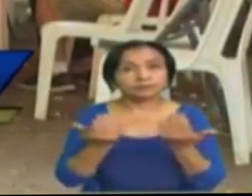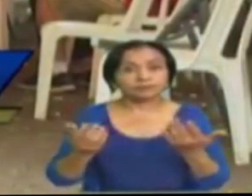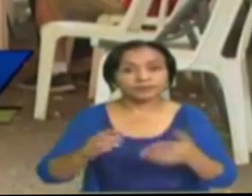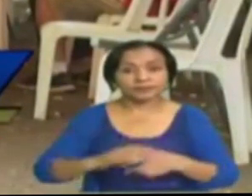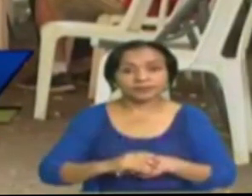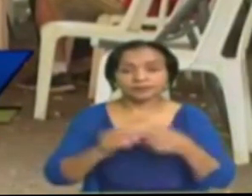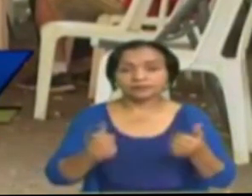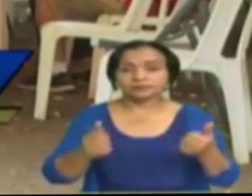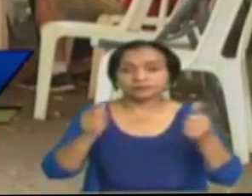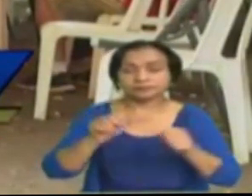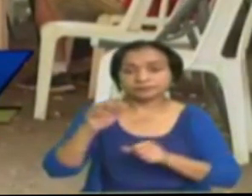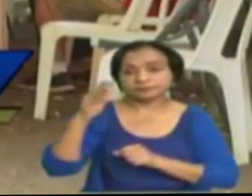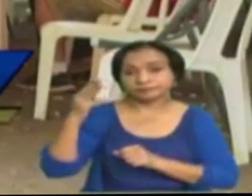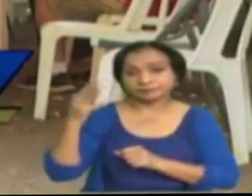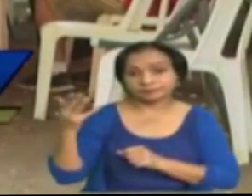hay vacunación